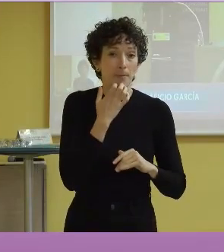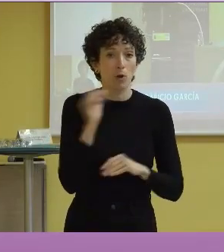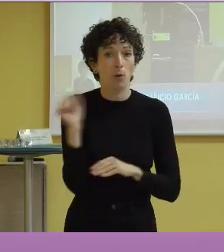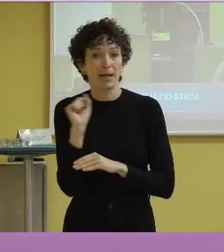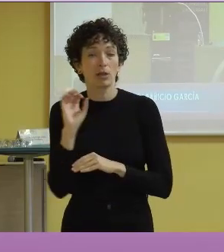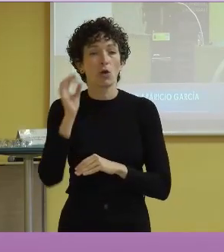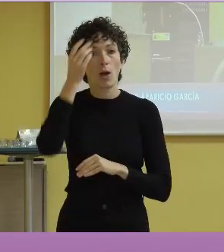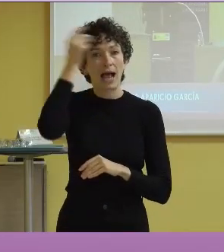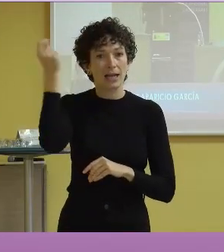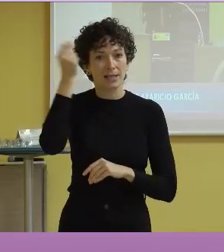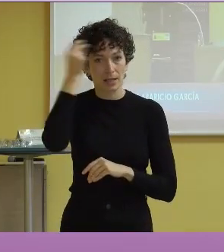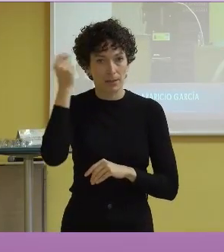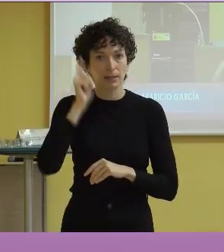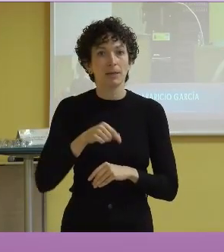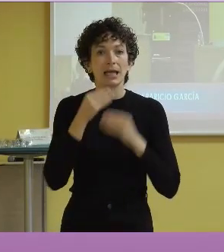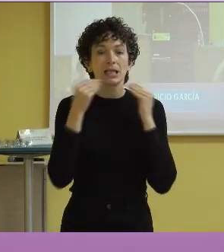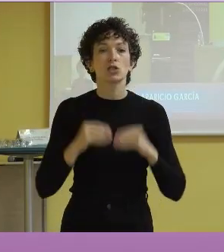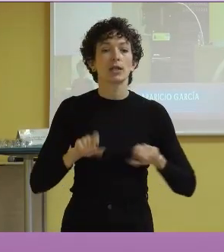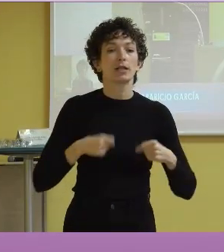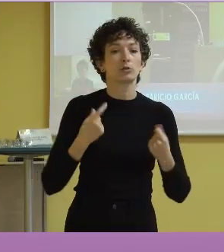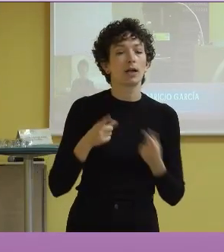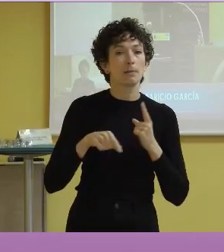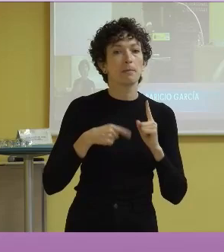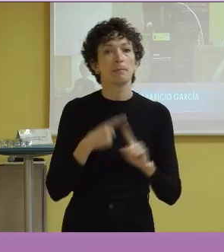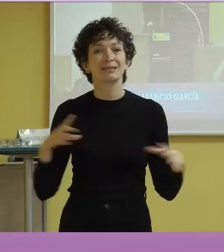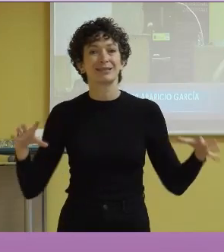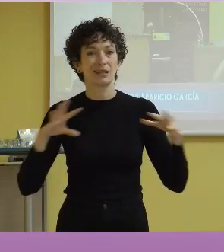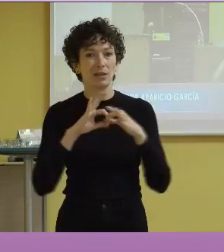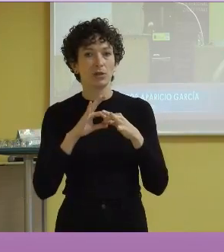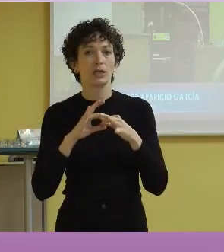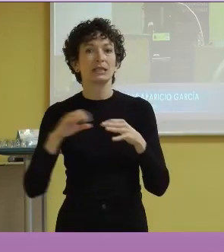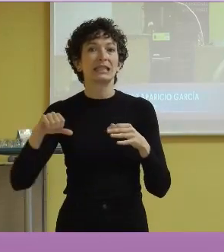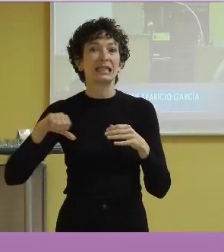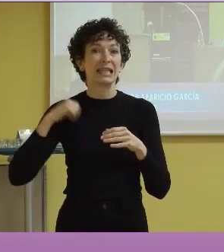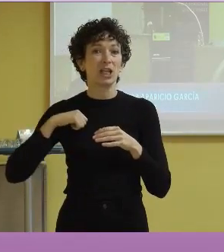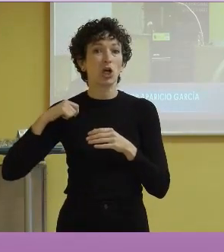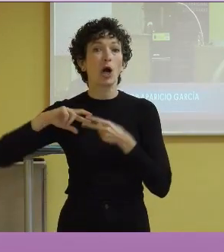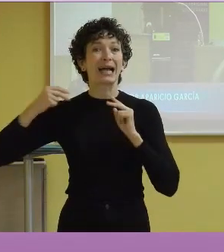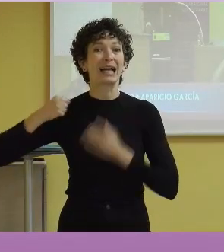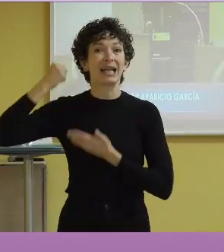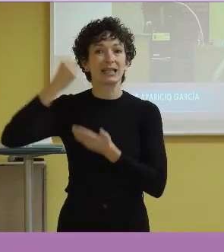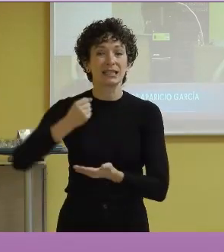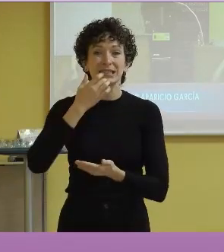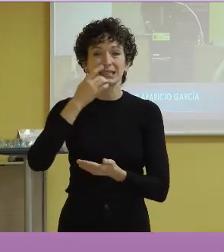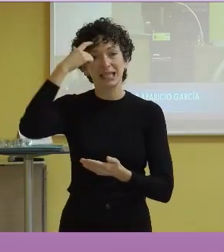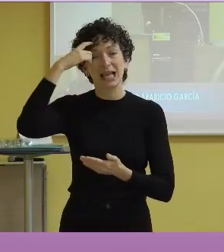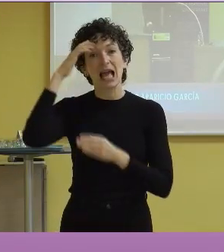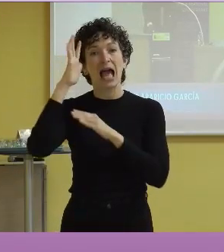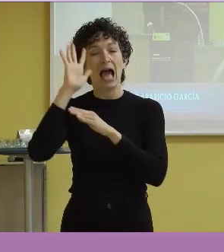Alzheimer, así como la historia natural y las correlaciones clínico-genéticas en las ataxias cerebelosas